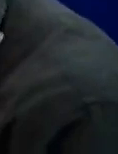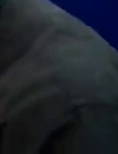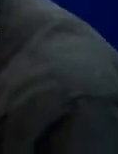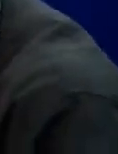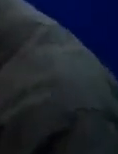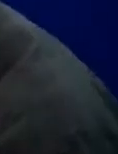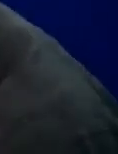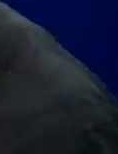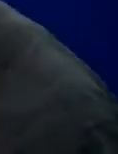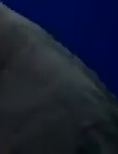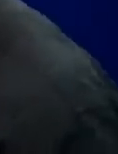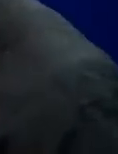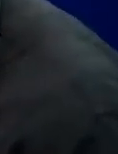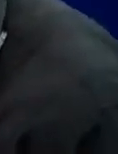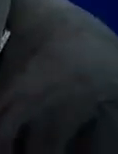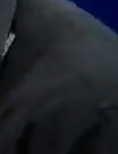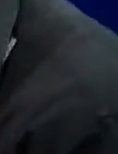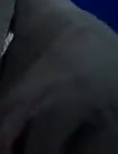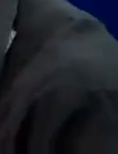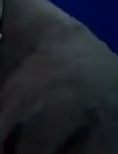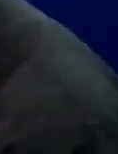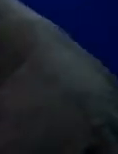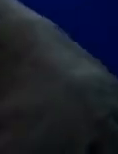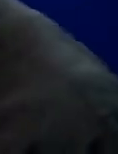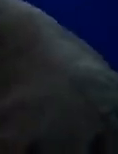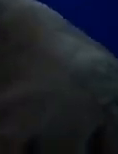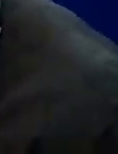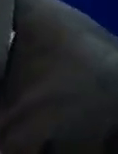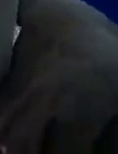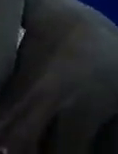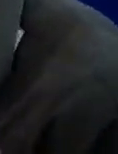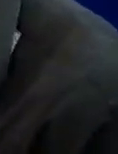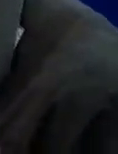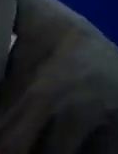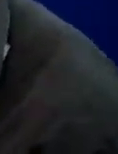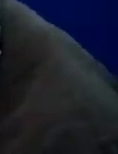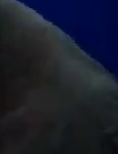para este mes si comparas todo